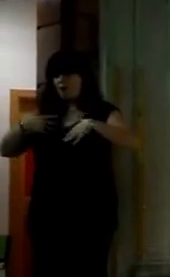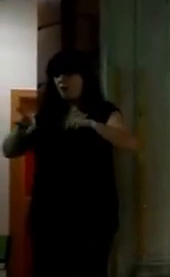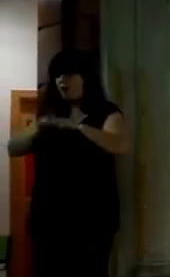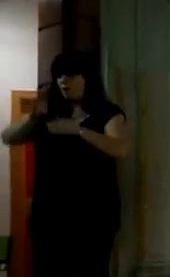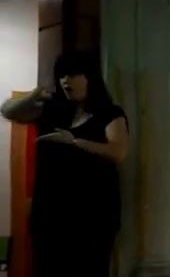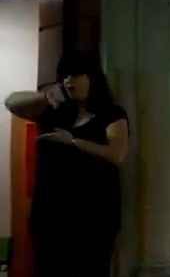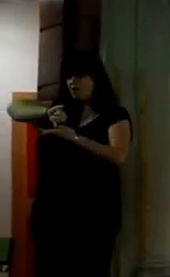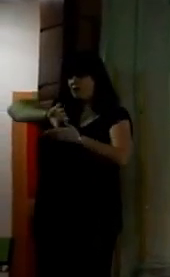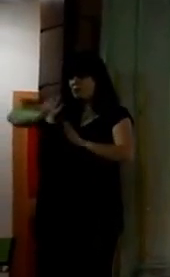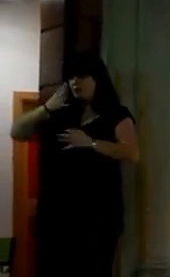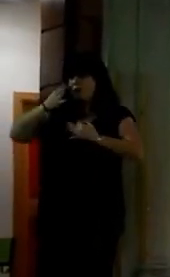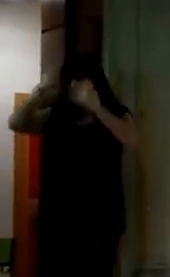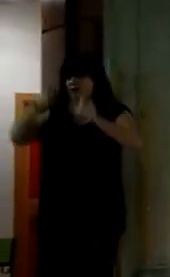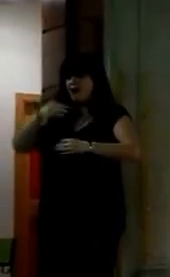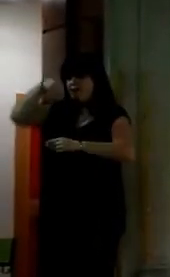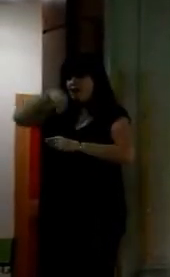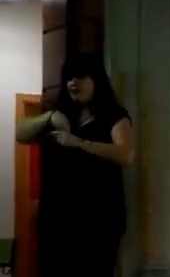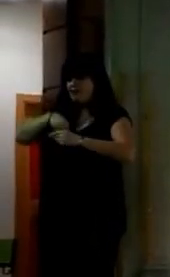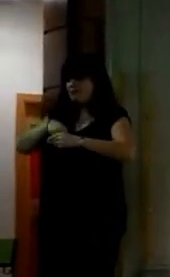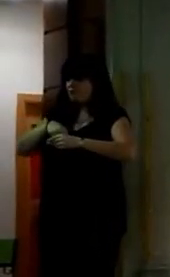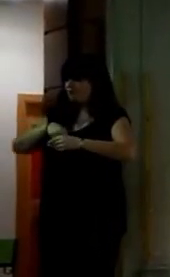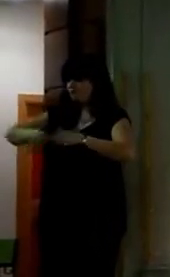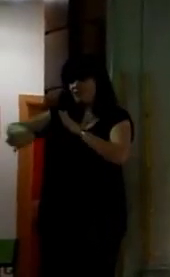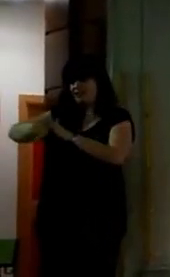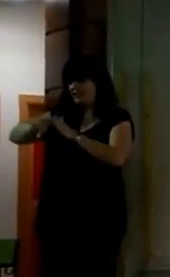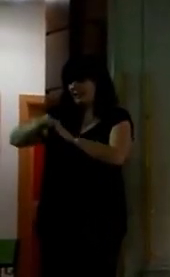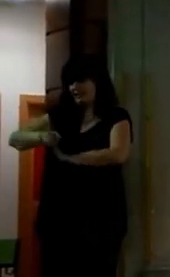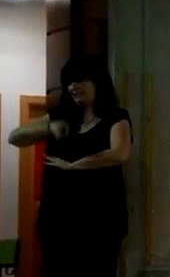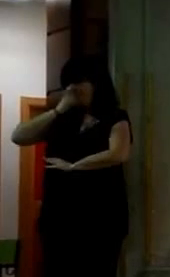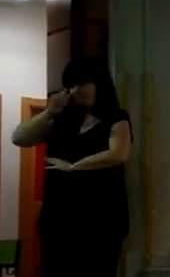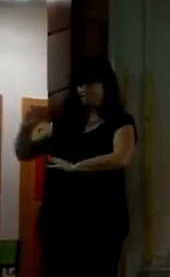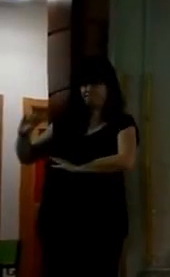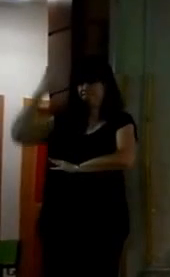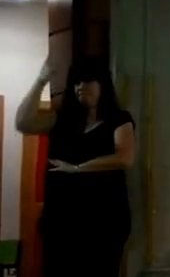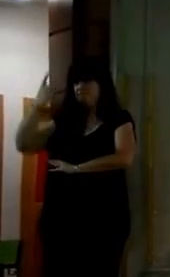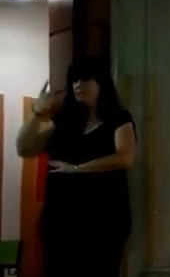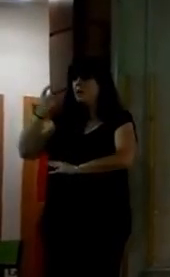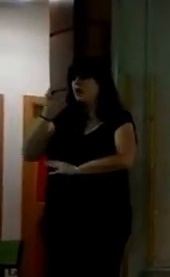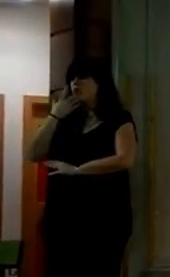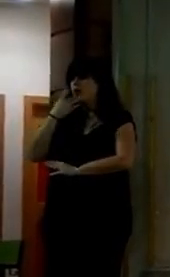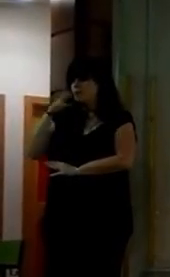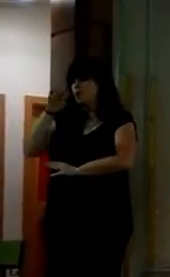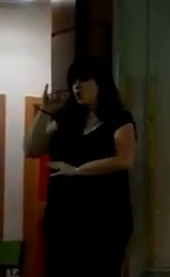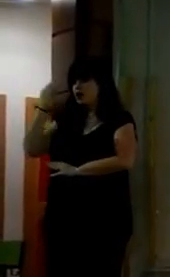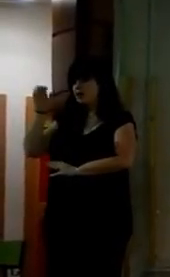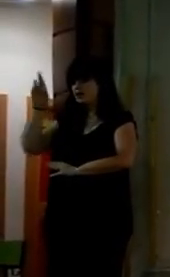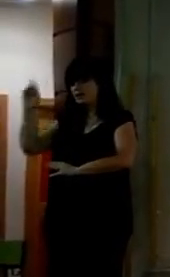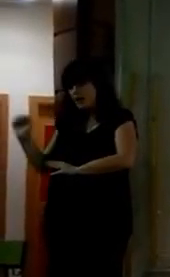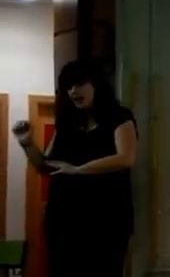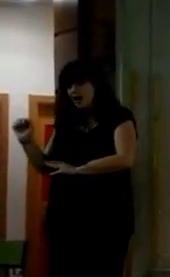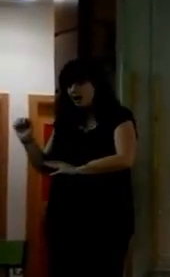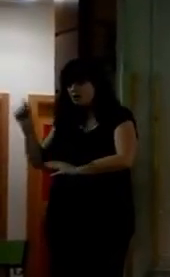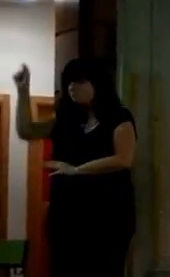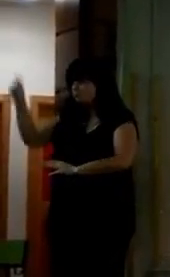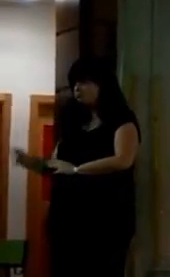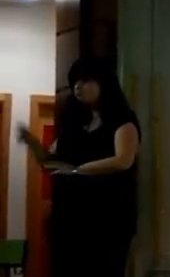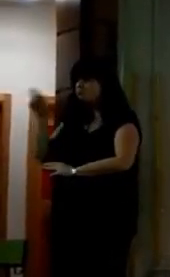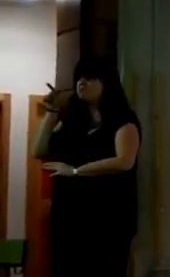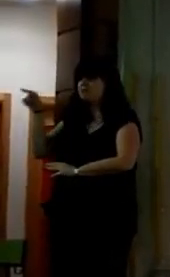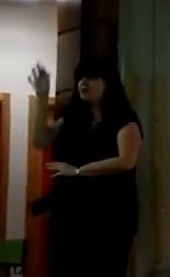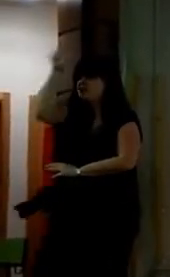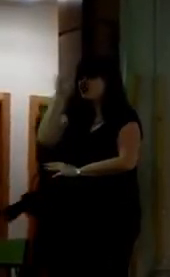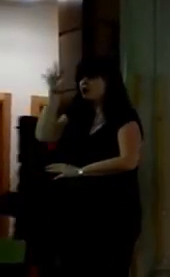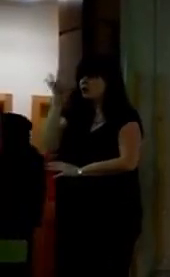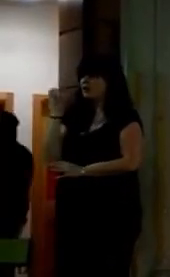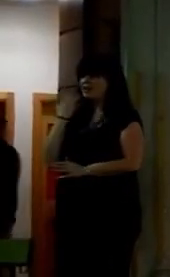son da dereita máis rancia. O Rivera e a Rivera de Lugo teñen unha teoría